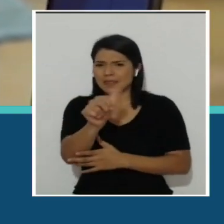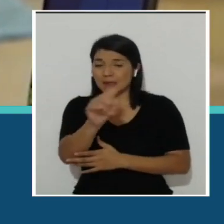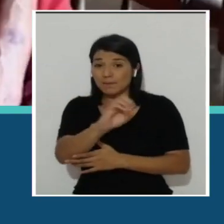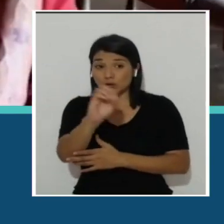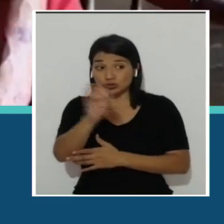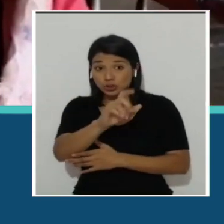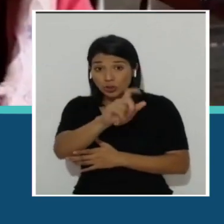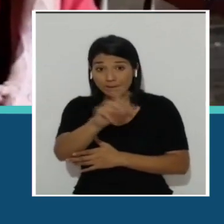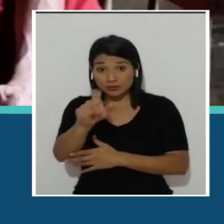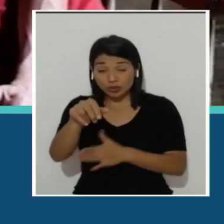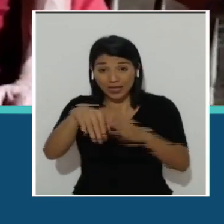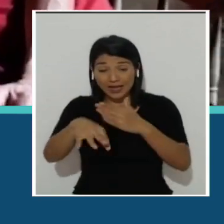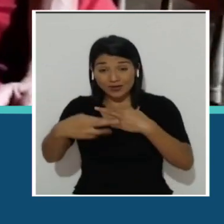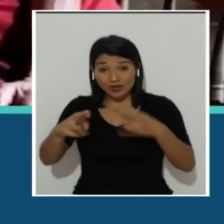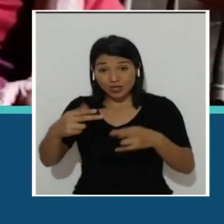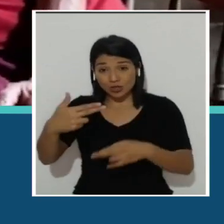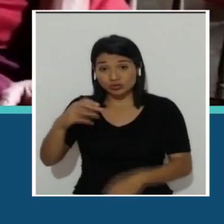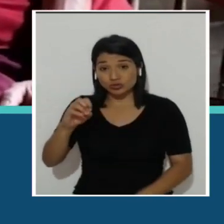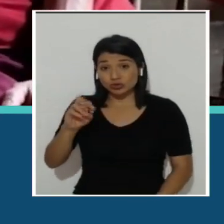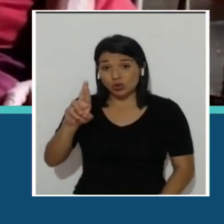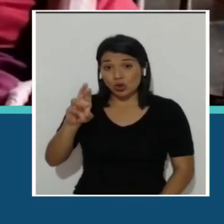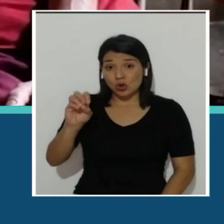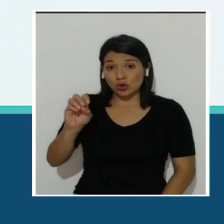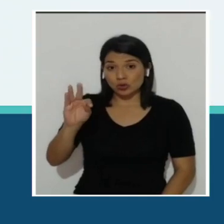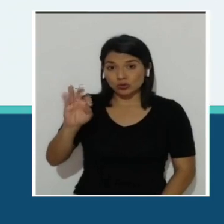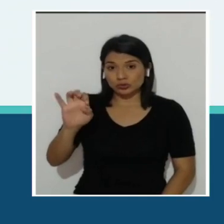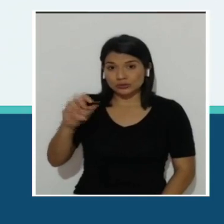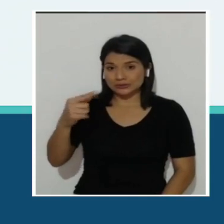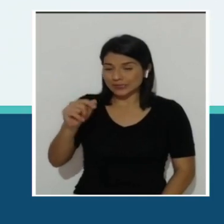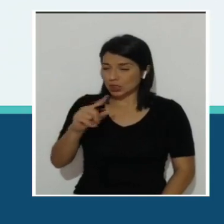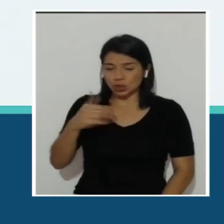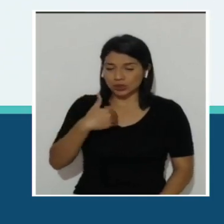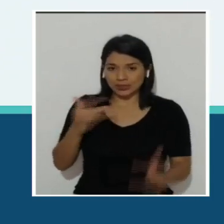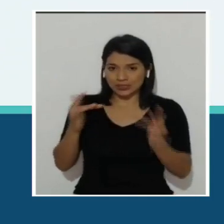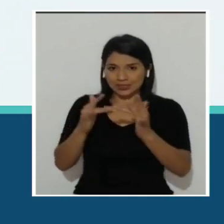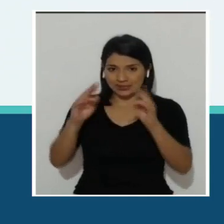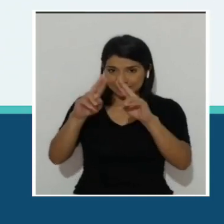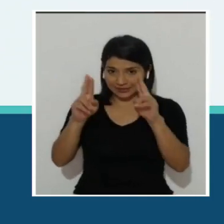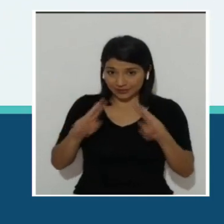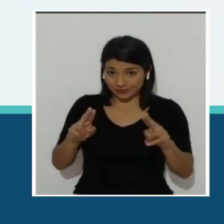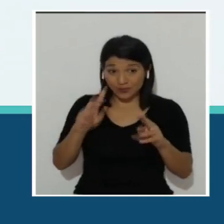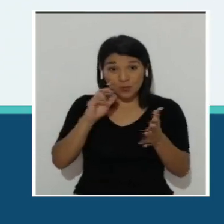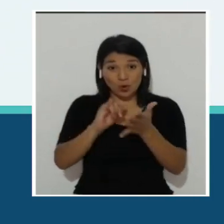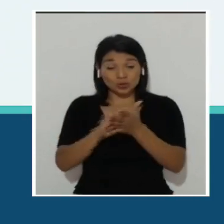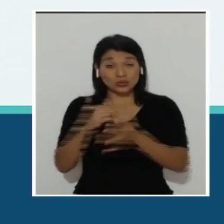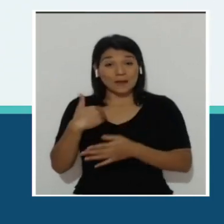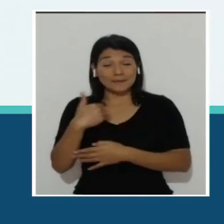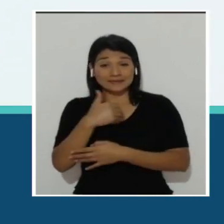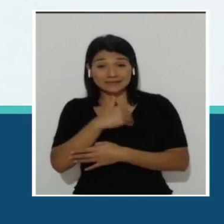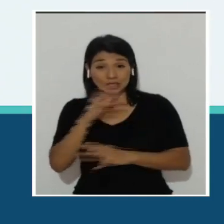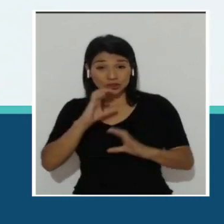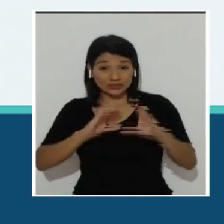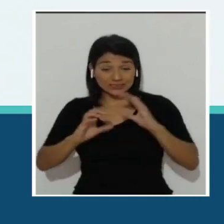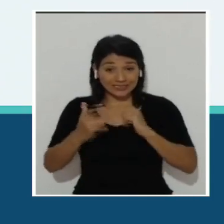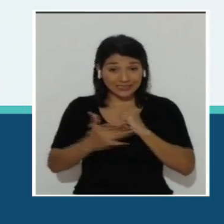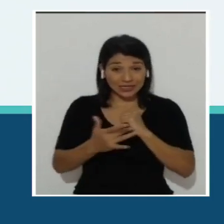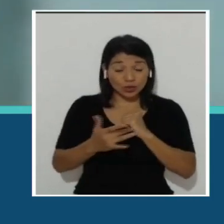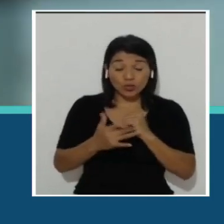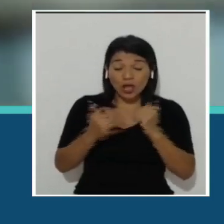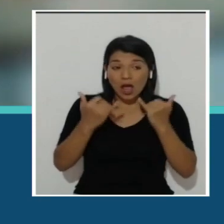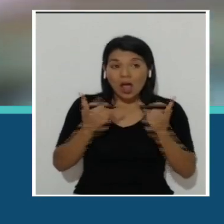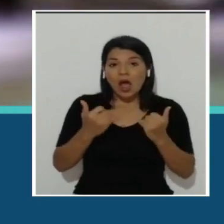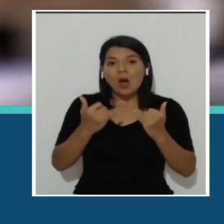no tenía ninguna conexión a internet. Ante este panorama, en el Ministerio de Ciencia y Tecnología le apuestan al Plan Nacional de